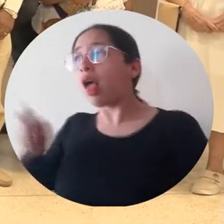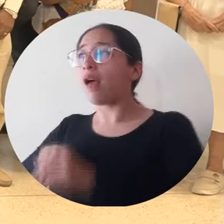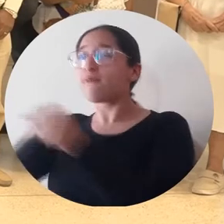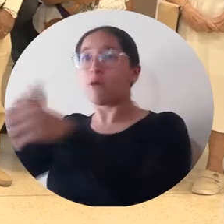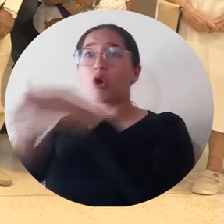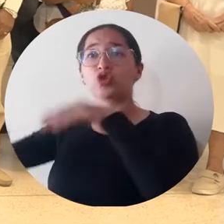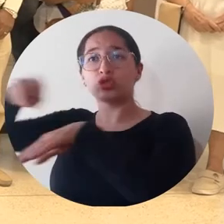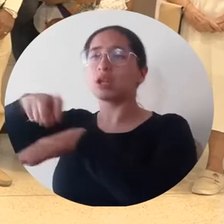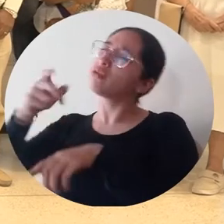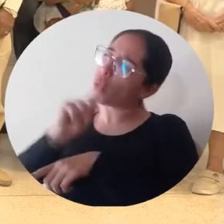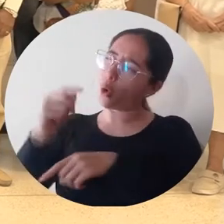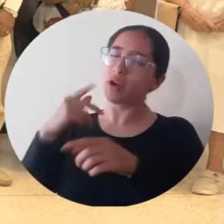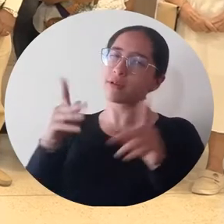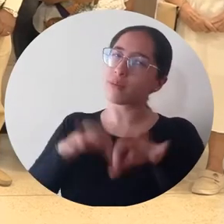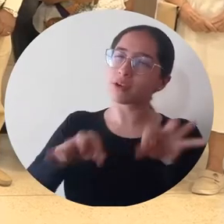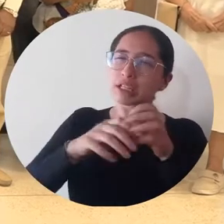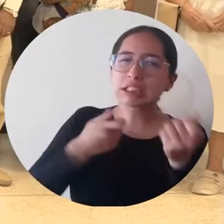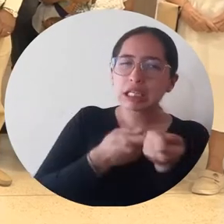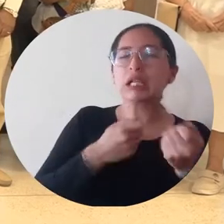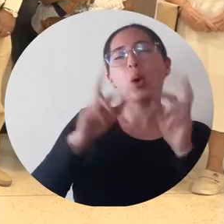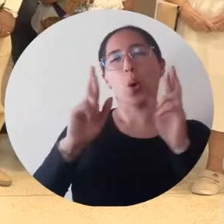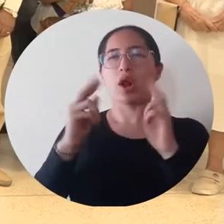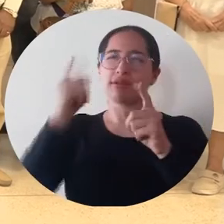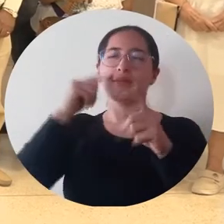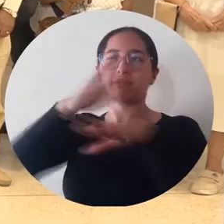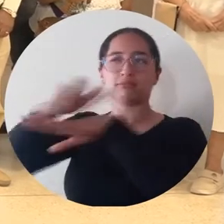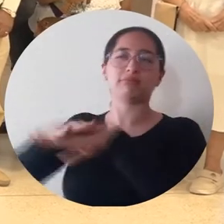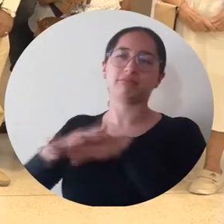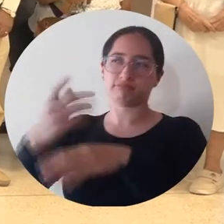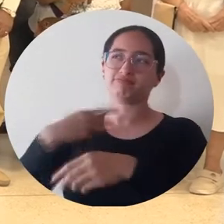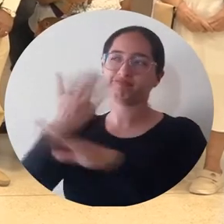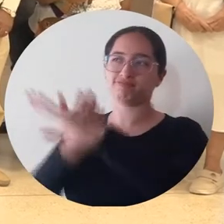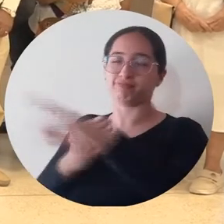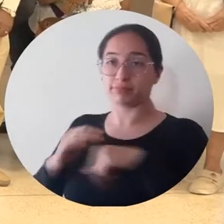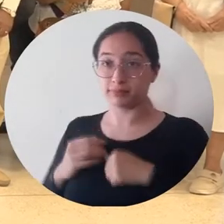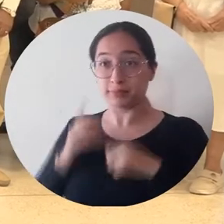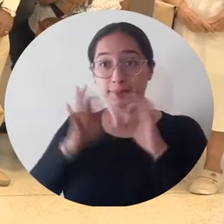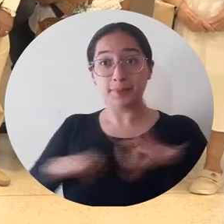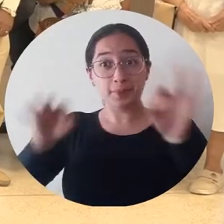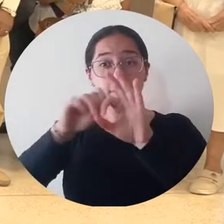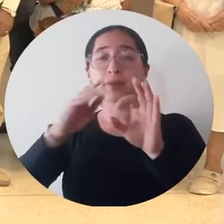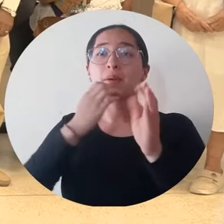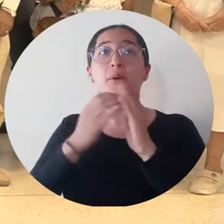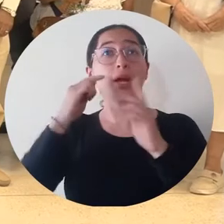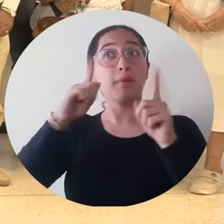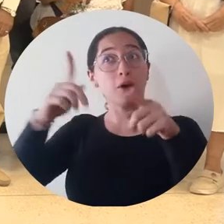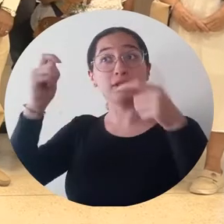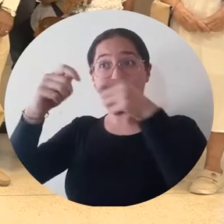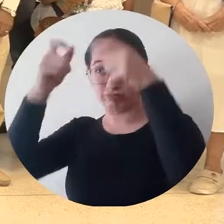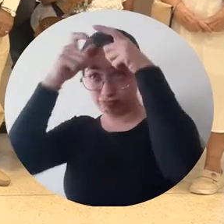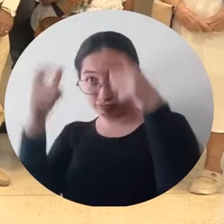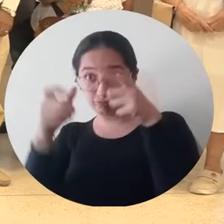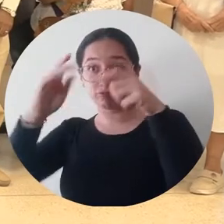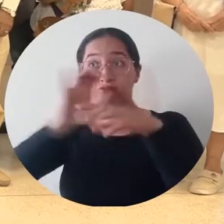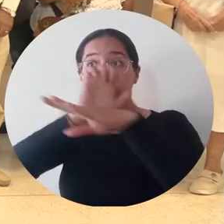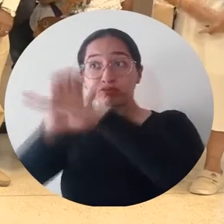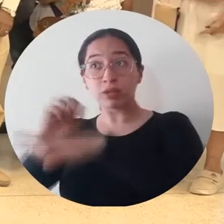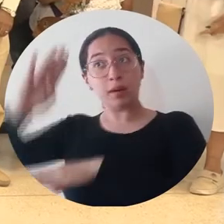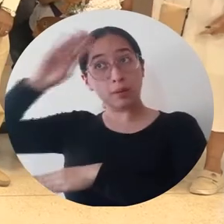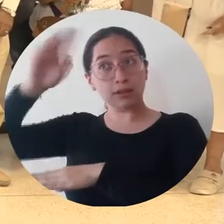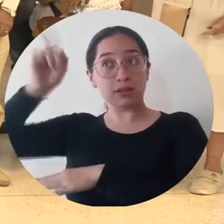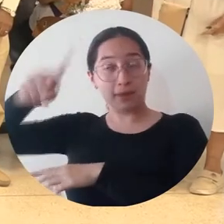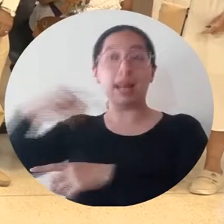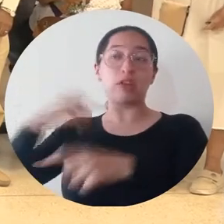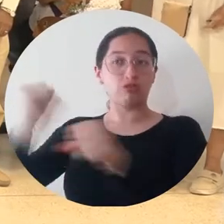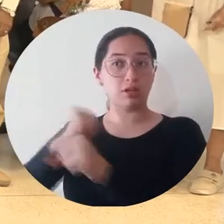tomar su transporte. Vamos a seguir fortaleciendo la conciencia ciudadana, procurar que ninguno sea indiferente, que informemos quiénes son, que